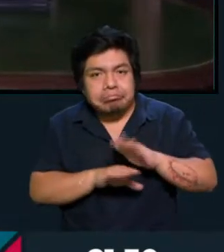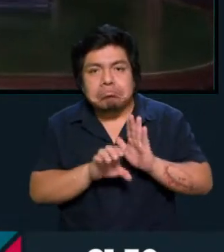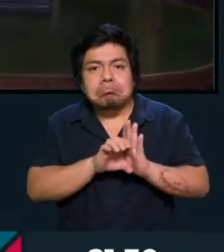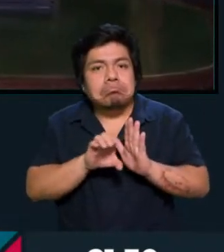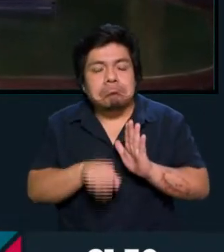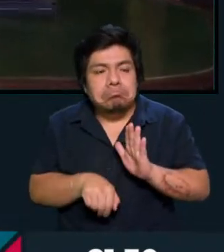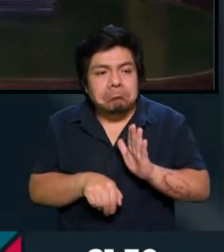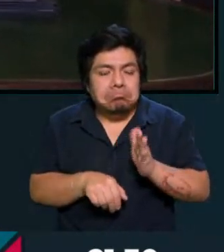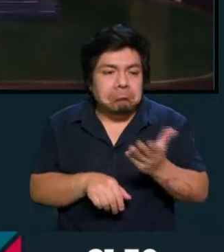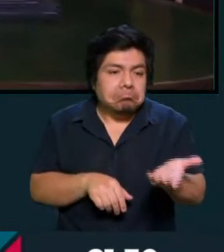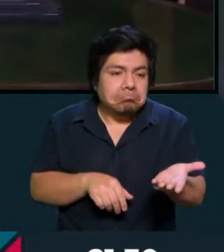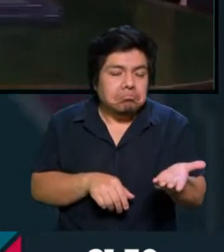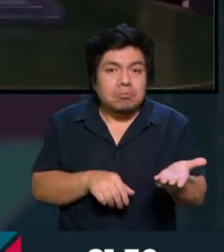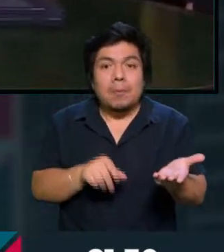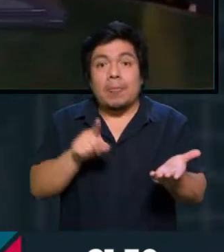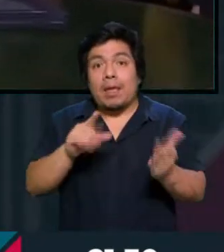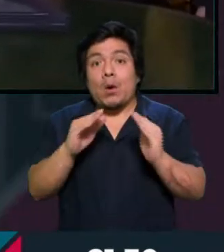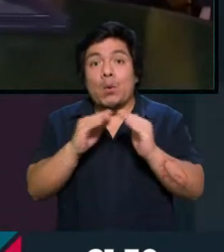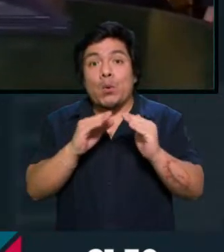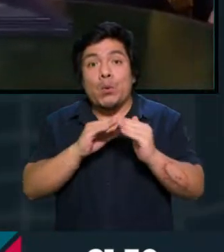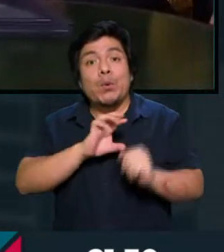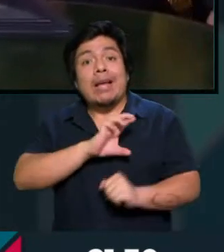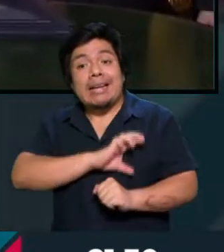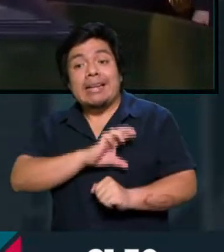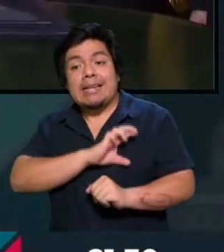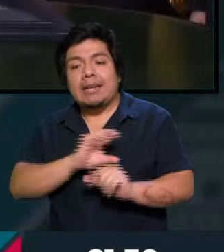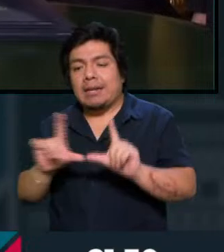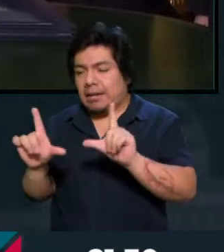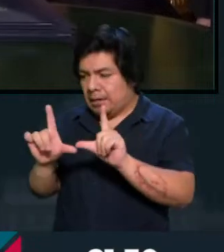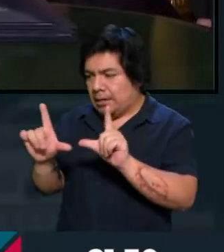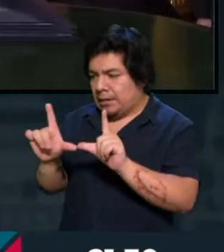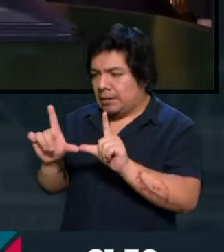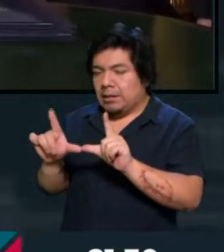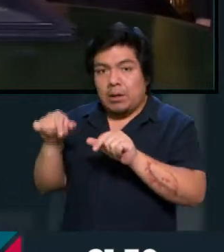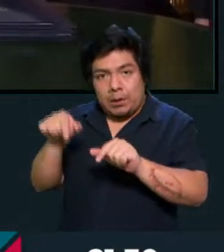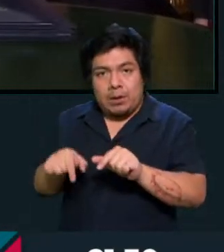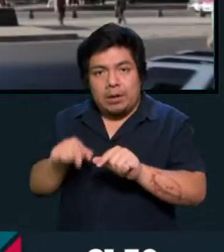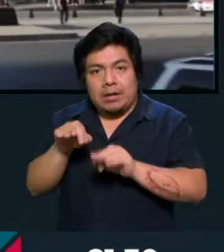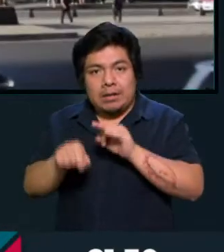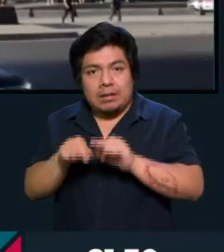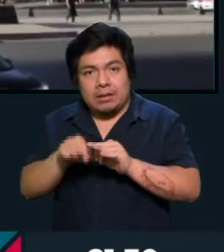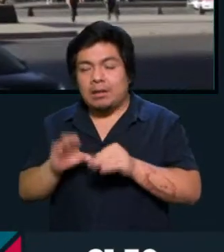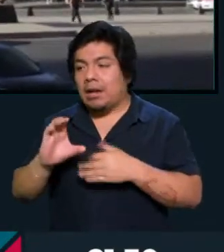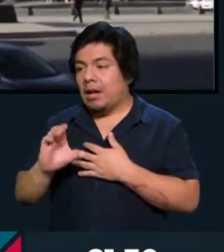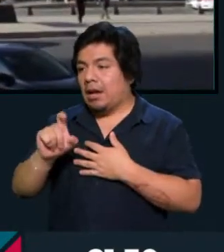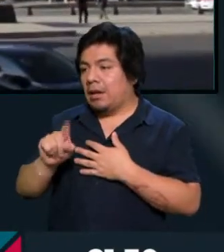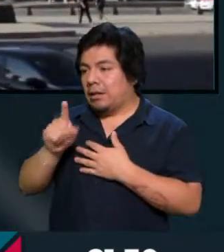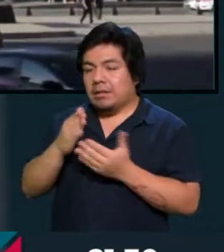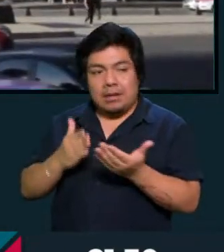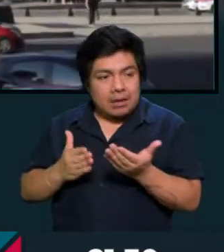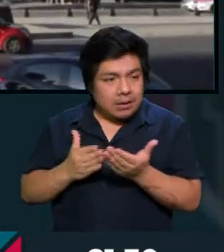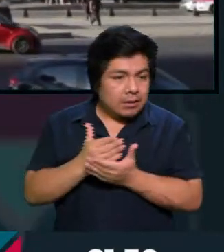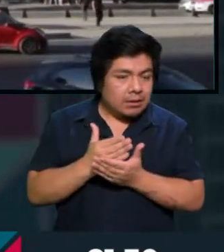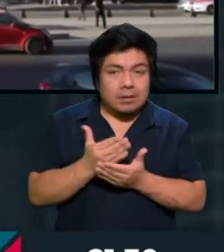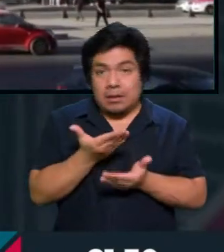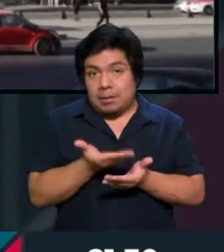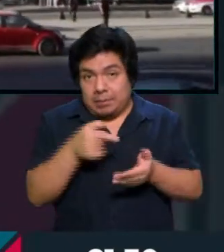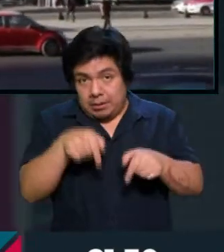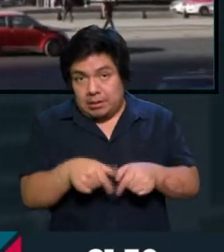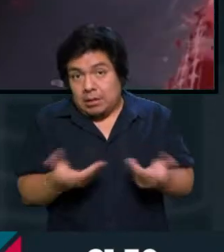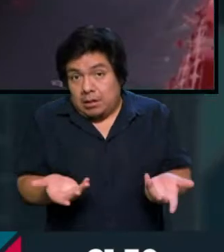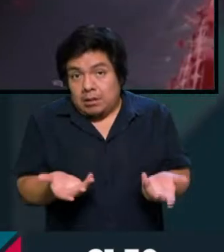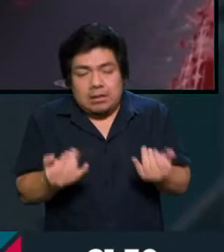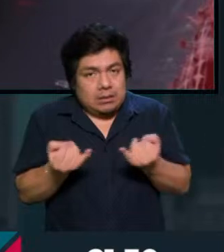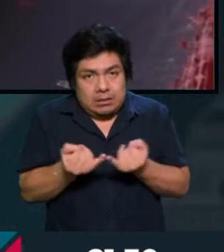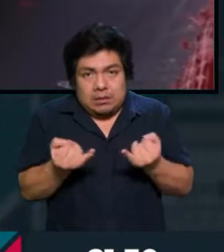como por ejemplo, cuando rentas una casa que te piden una credencial, o aquí para entrar aquí a Capital 21 te piden tu credencial. Es decir,